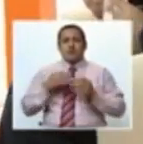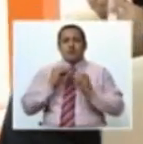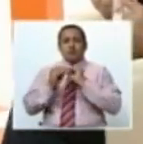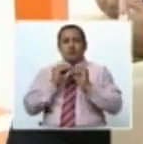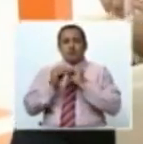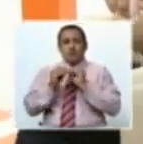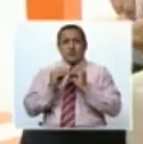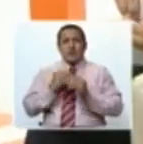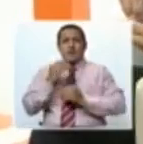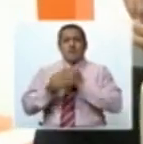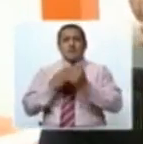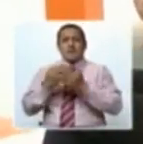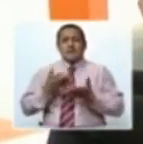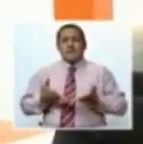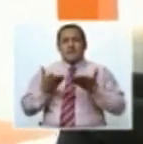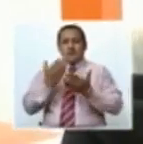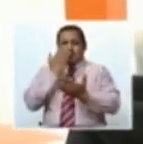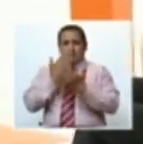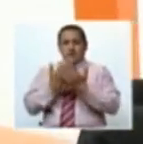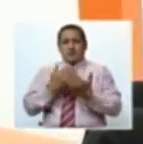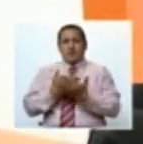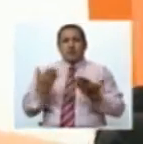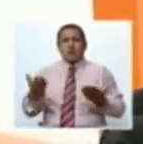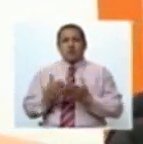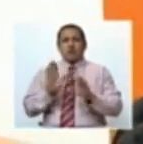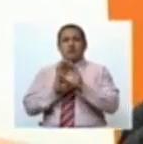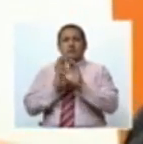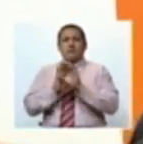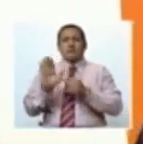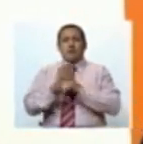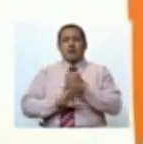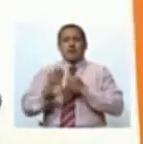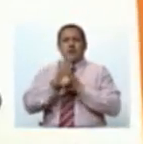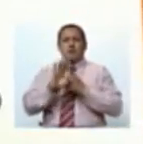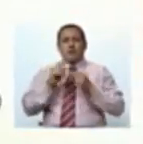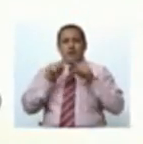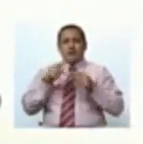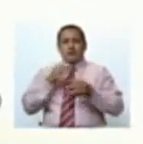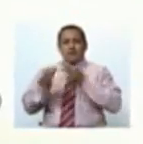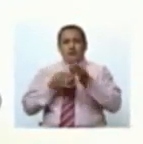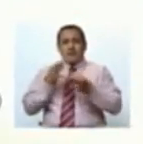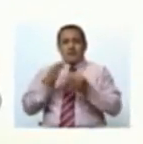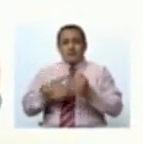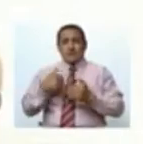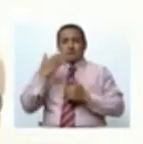puede flexibilizarse de cara a otros bienes constitucionalmente protegidos.